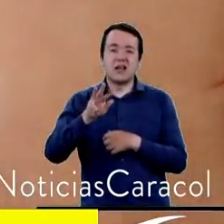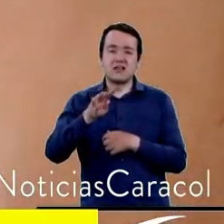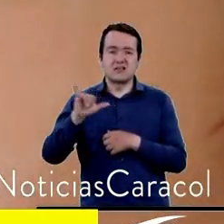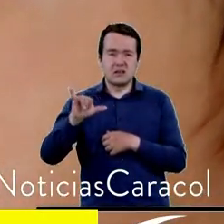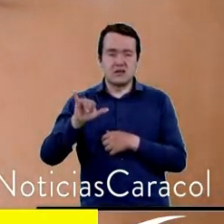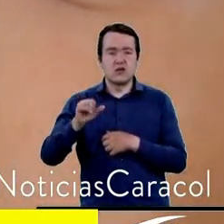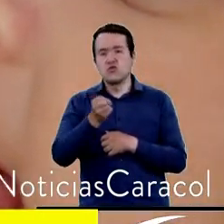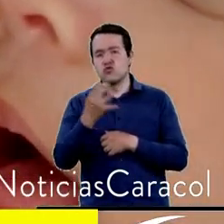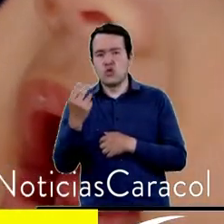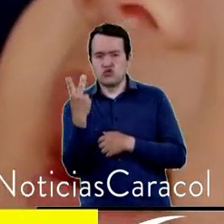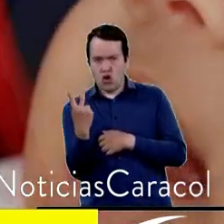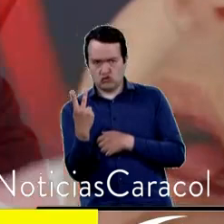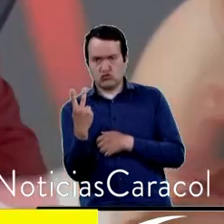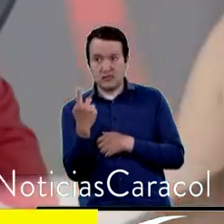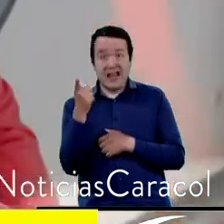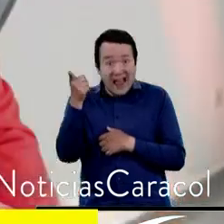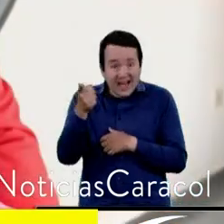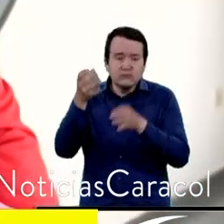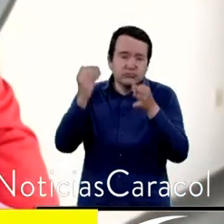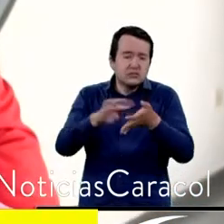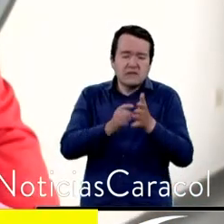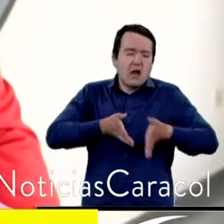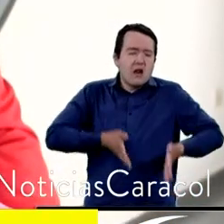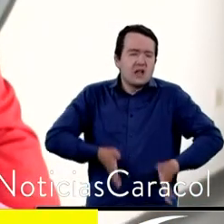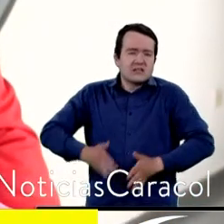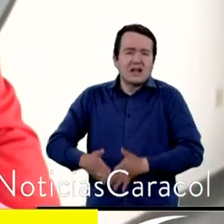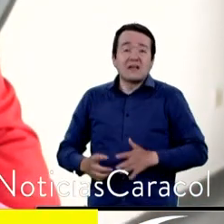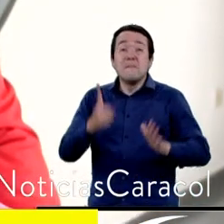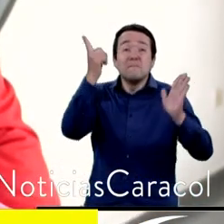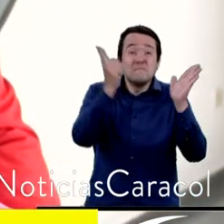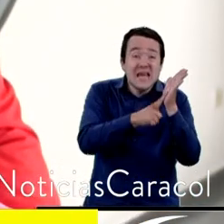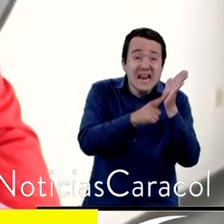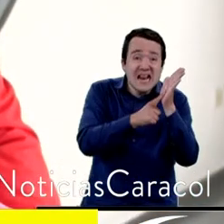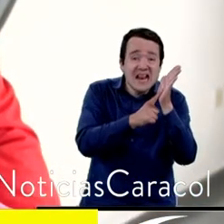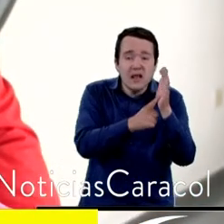1 de cada 1000 nacimientos. Una malformación en la columna,